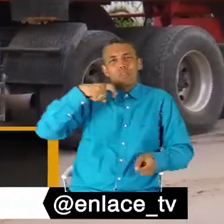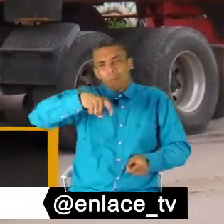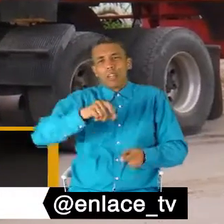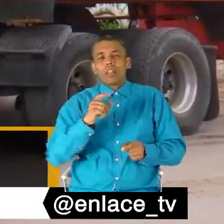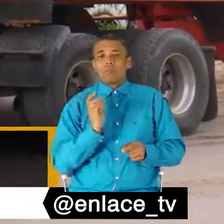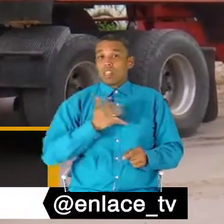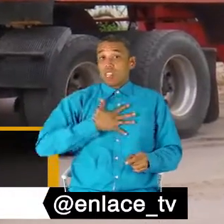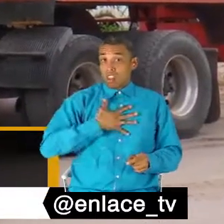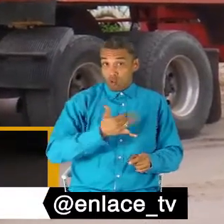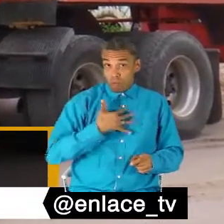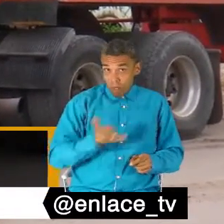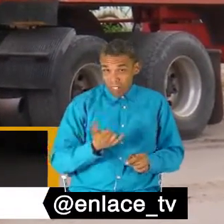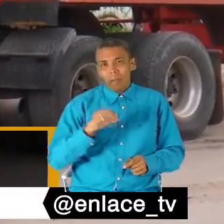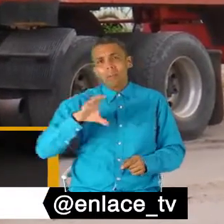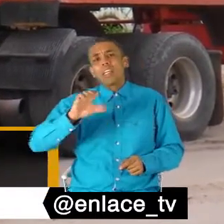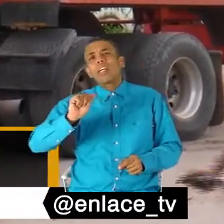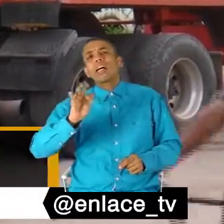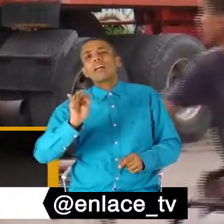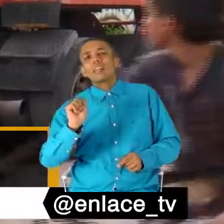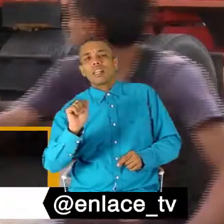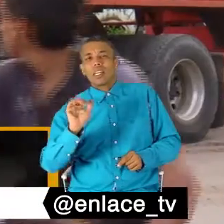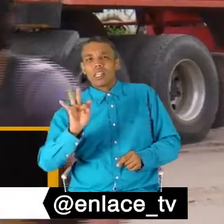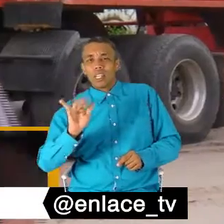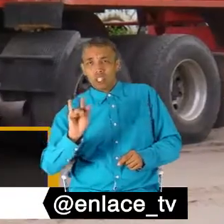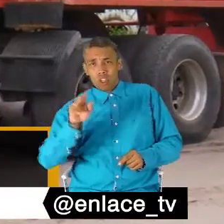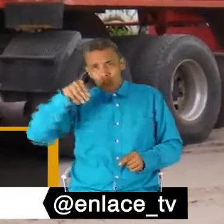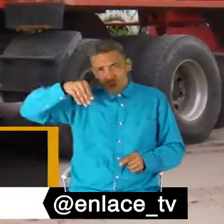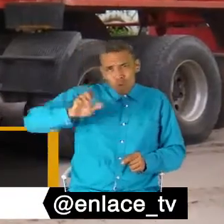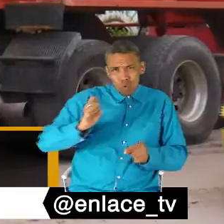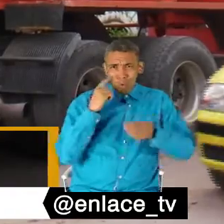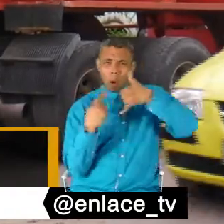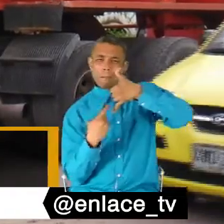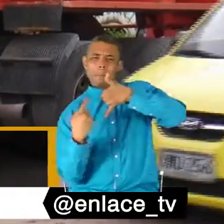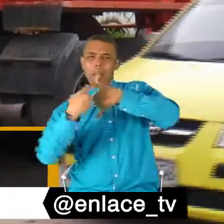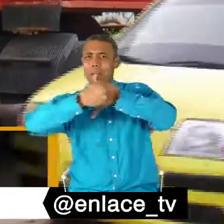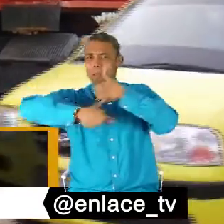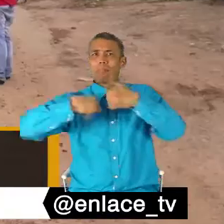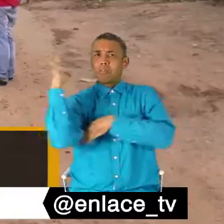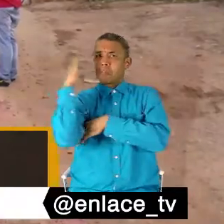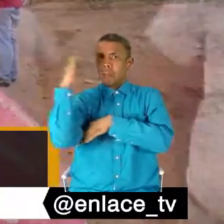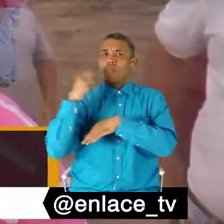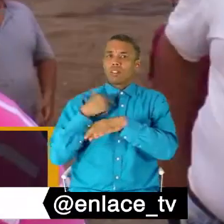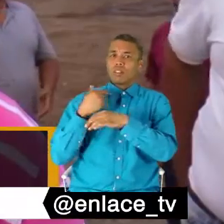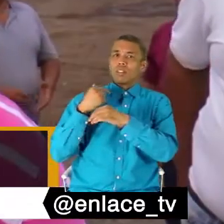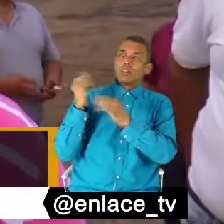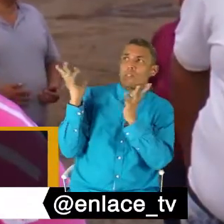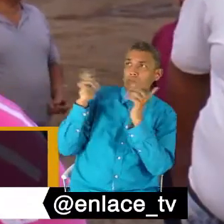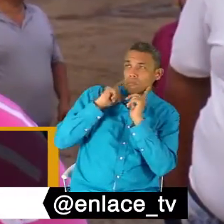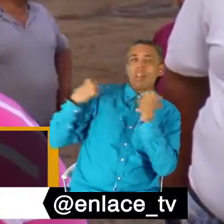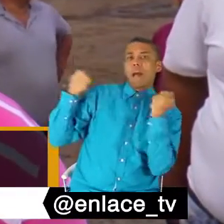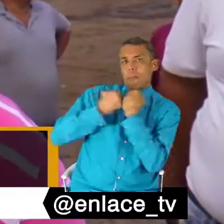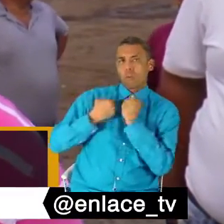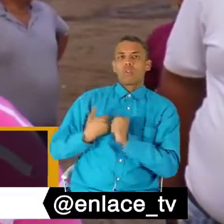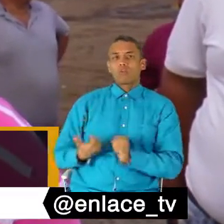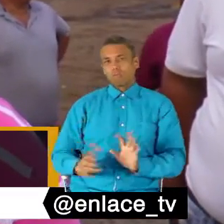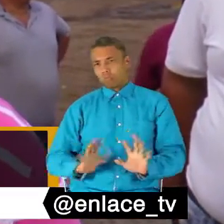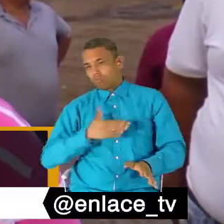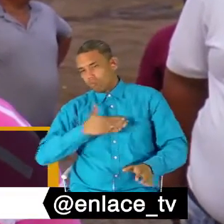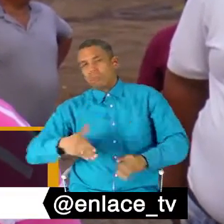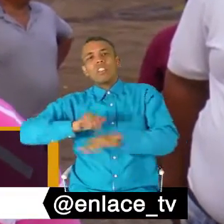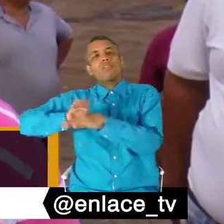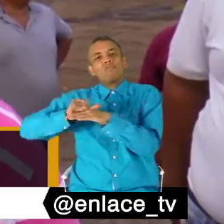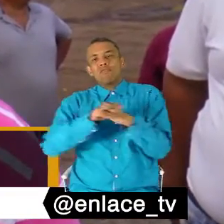Yopal, del Catatumbo y de muchas partes. La intención de hoy con esto es socializarle a las personas de lo que vamos a